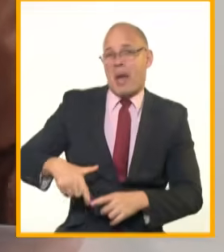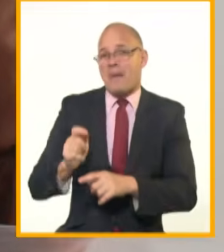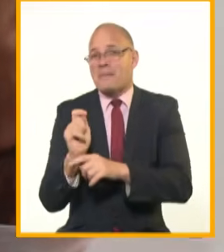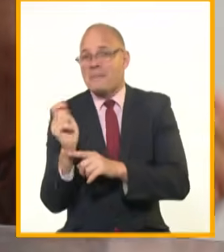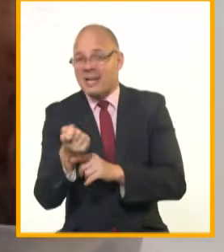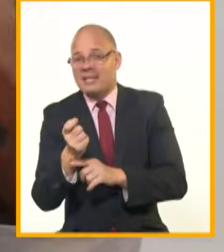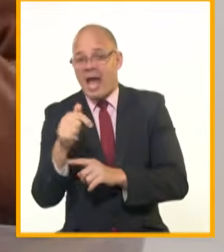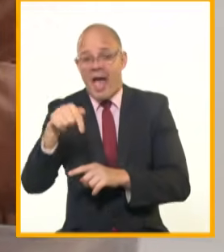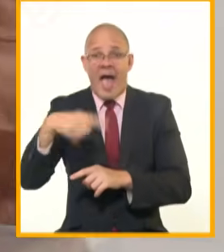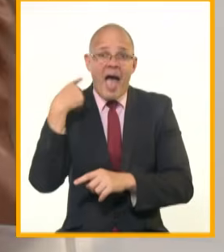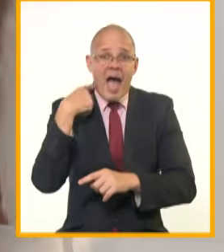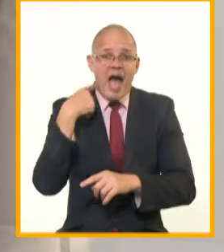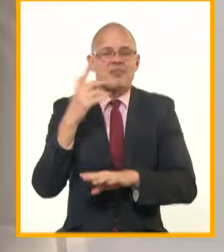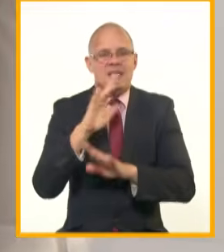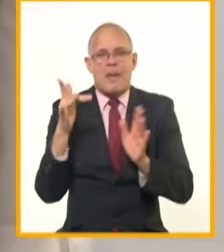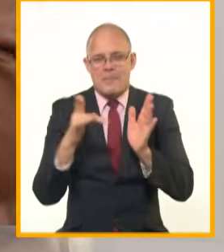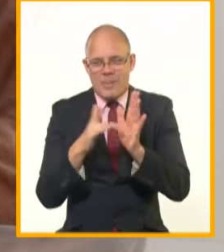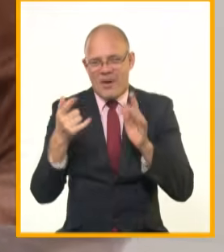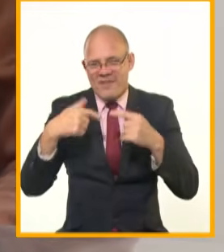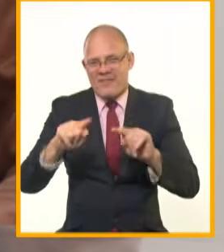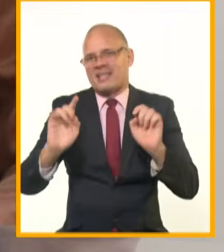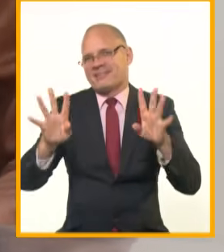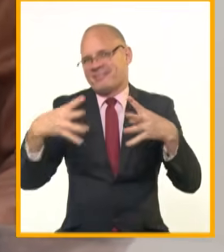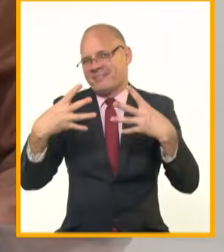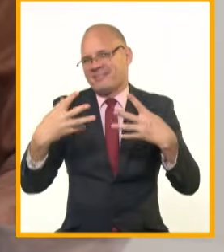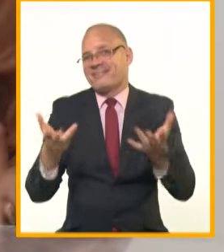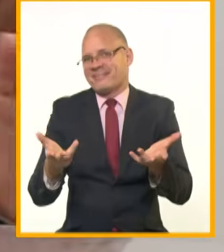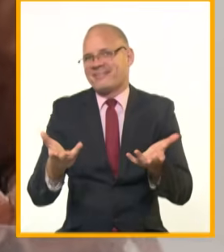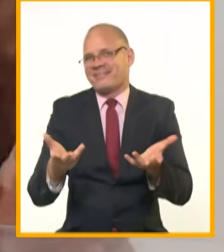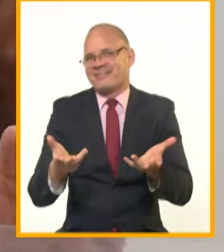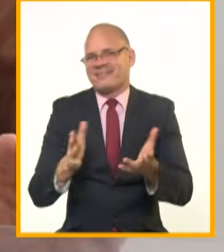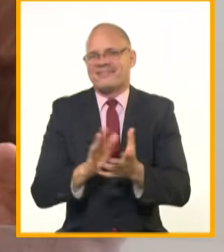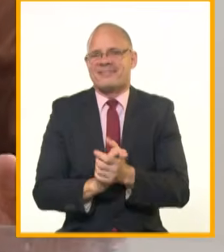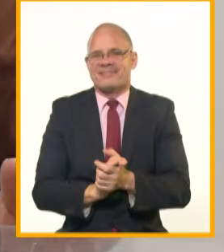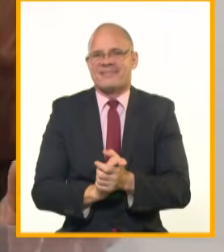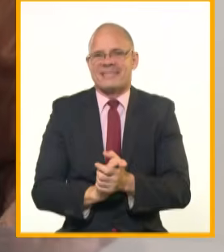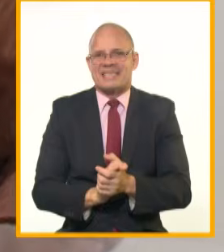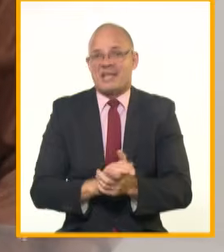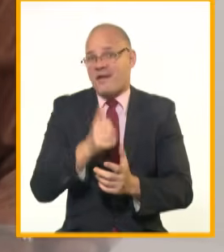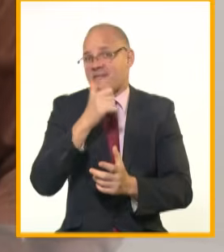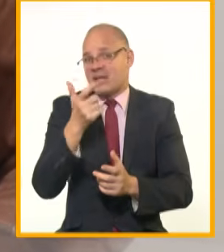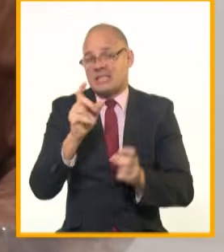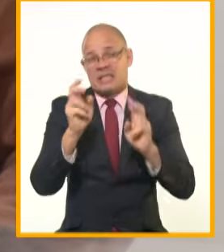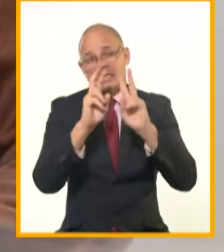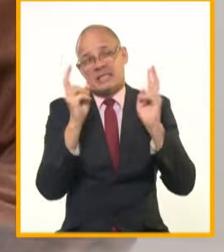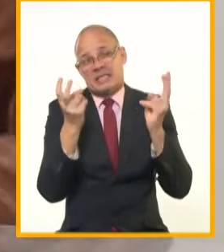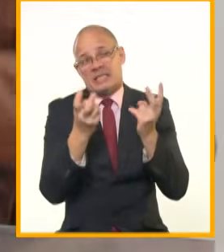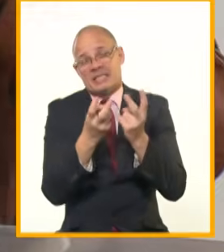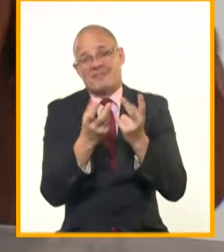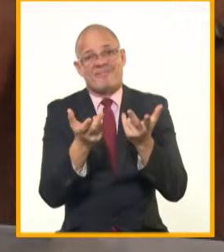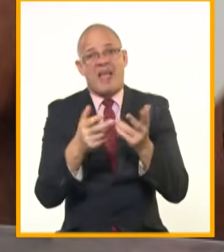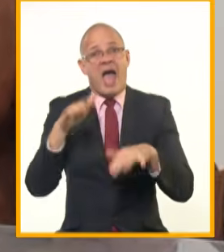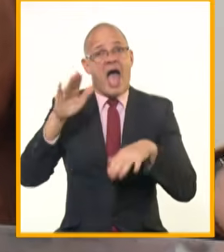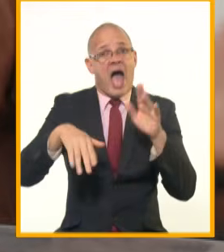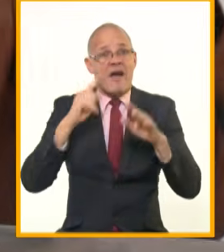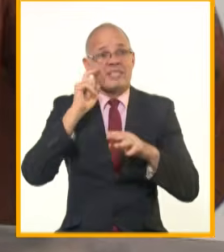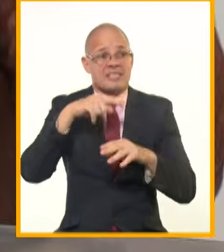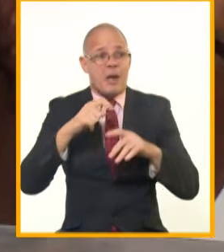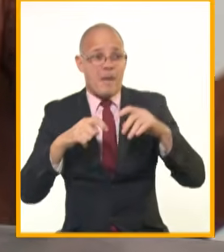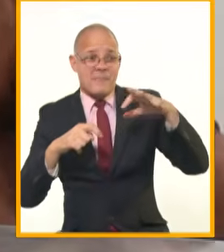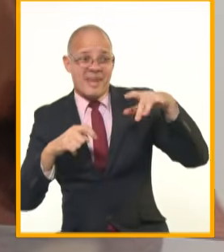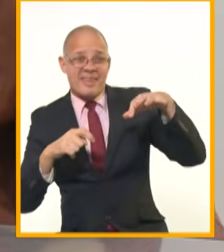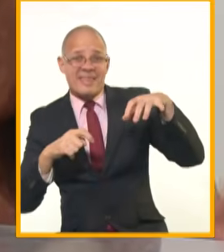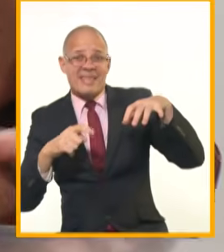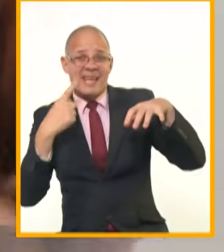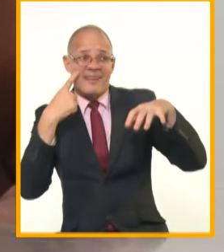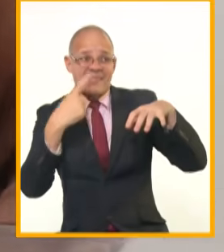clasificó, también llama, también atrae. Sigue siendo complicado el estadio cuando juega BR, o incluso ya un poquito menos,